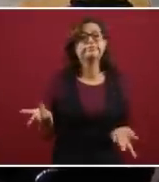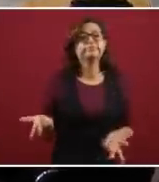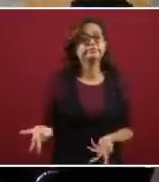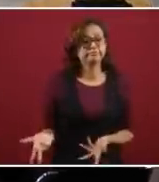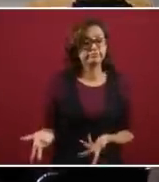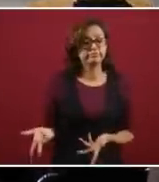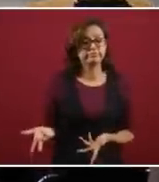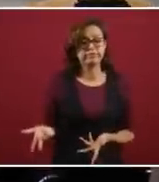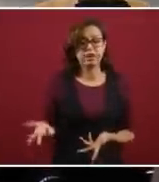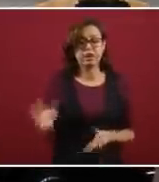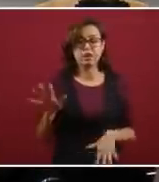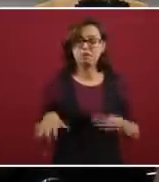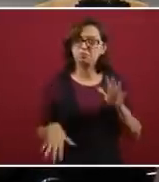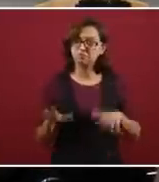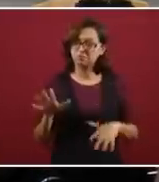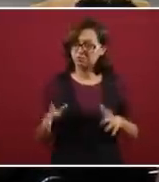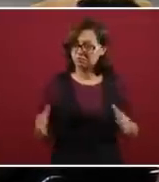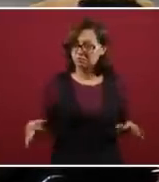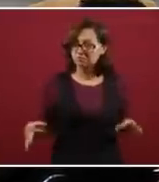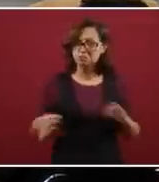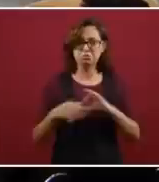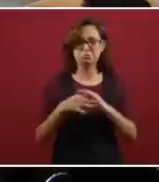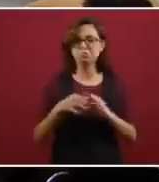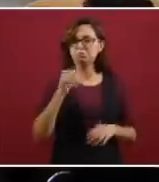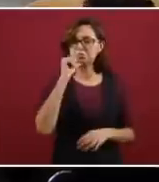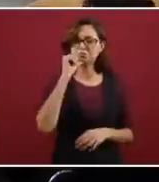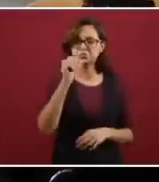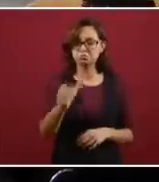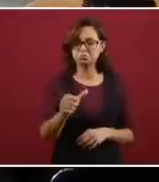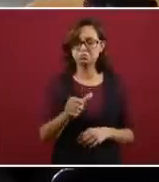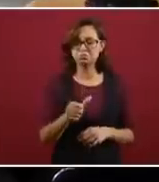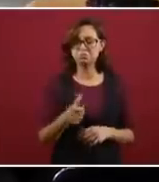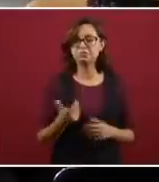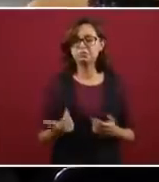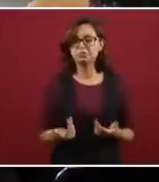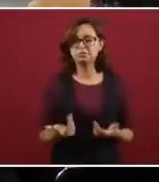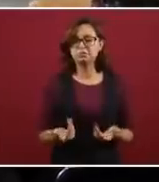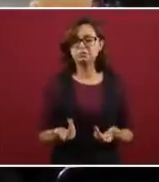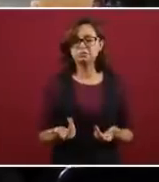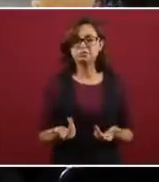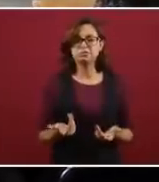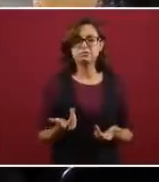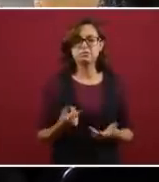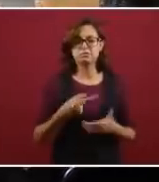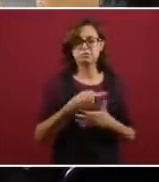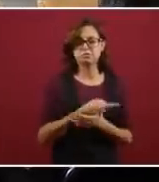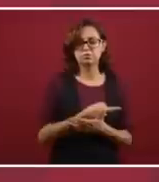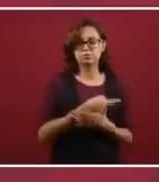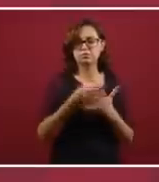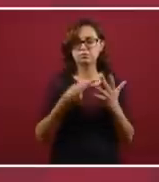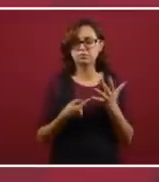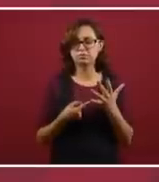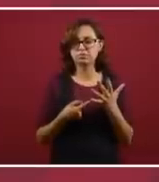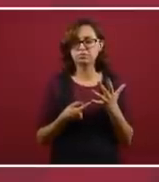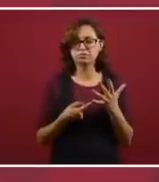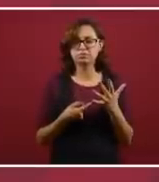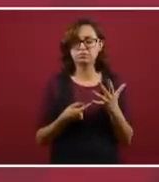no necesariamente implica desarrollo. Entonces, son